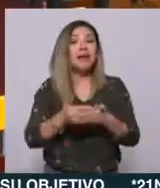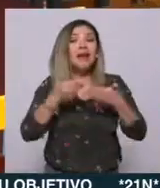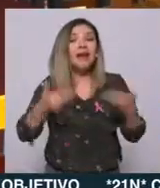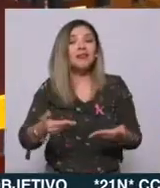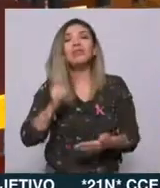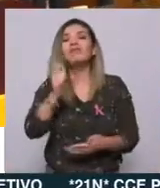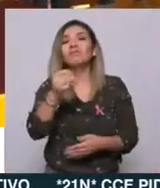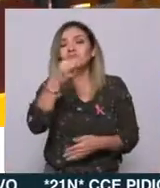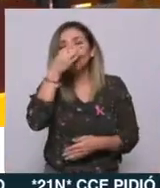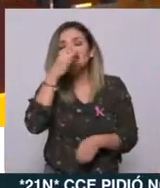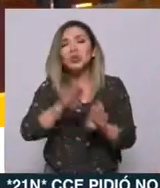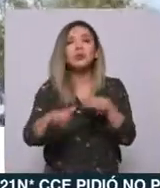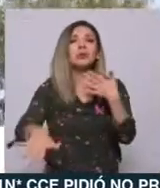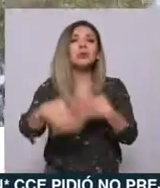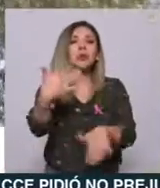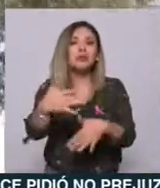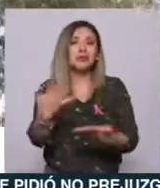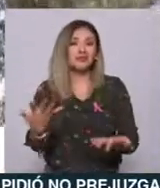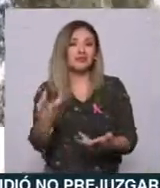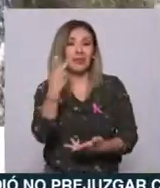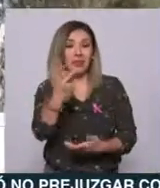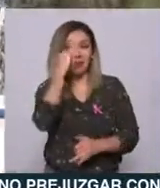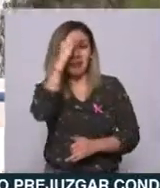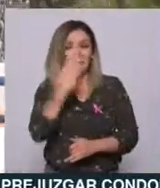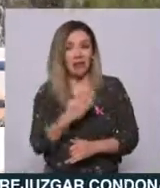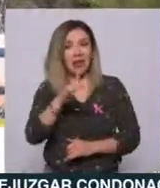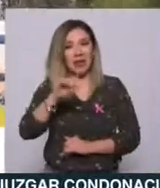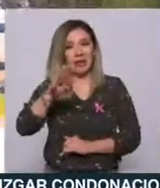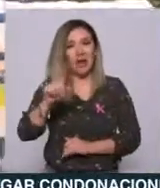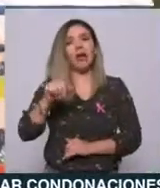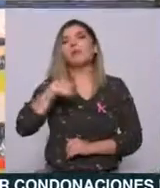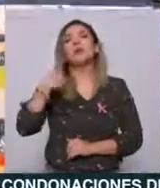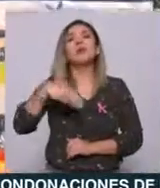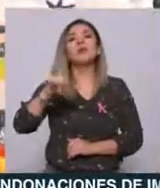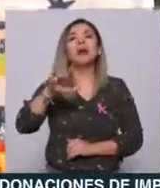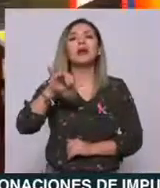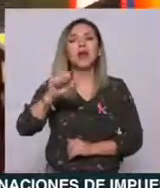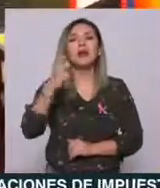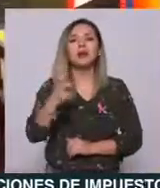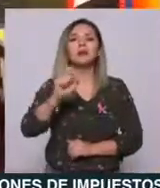salen solamente 15. Con imágenes de Liber Rodríguez, Mariana Sánchez, 21 Noticias.